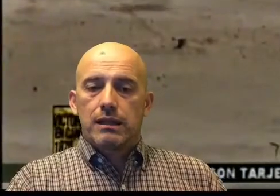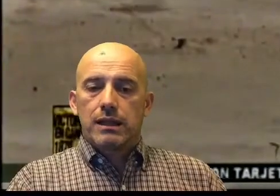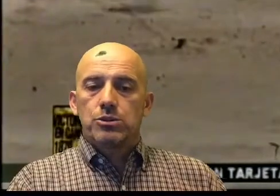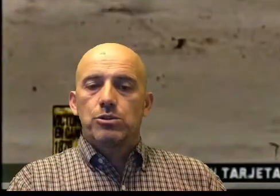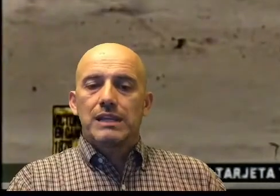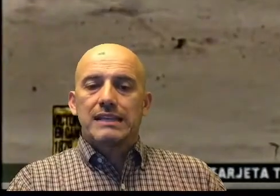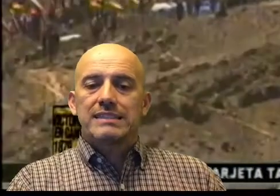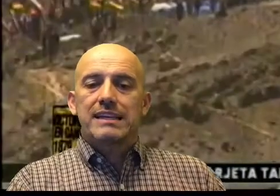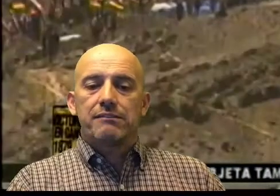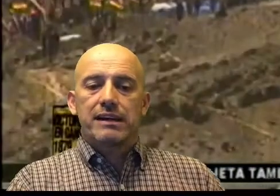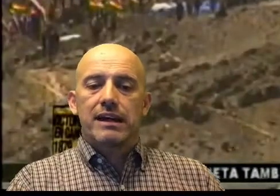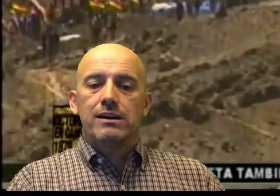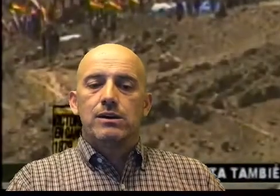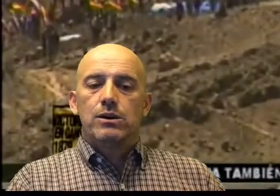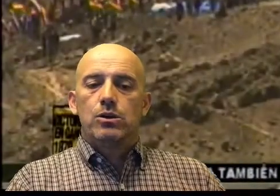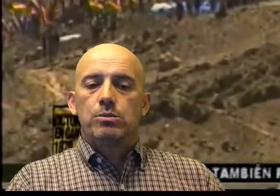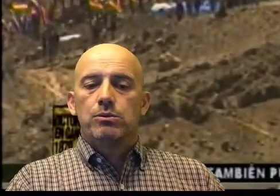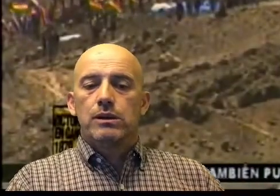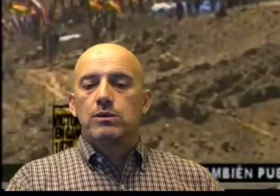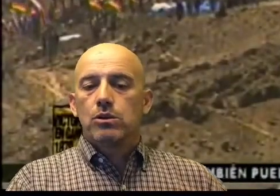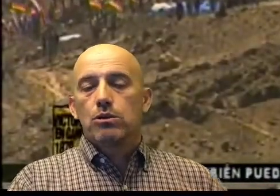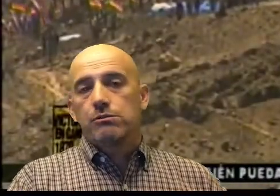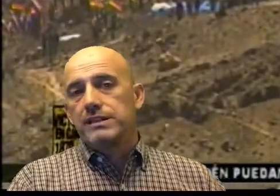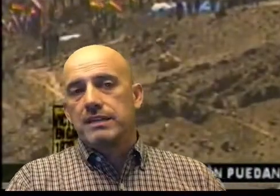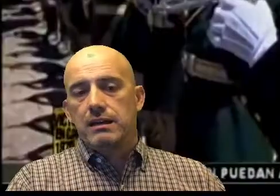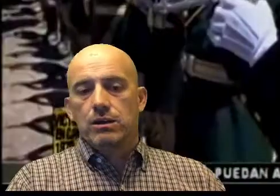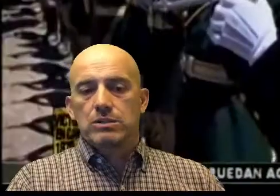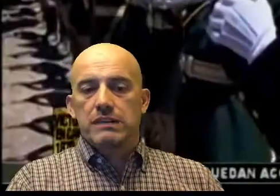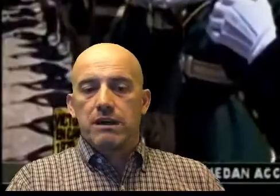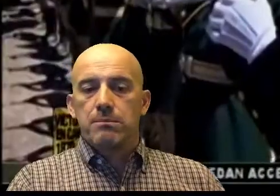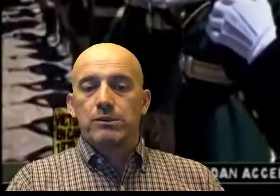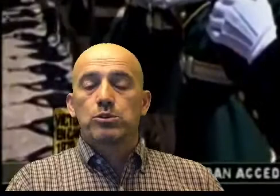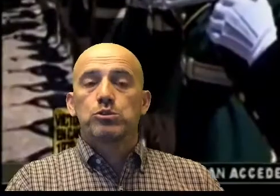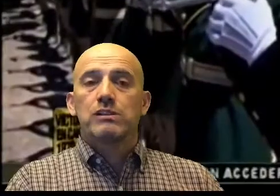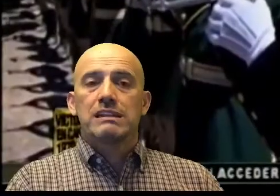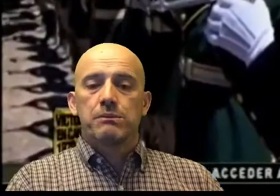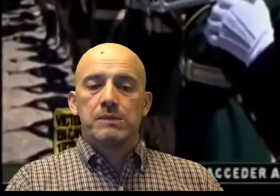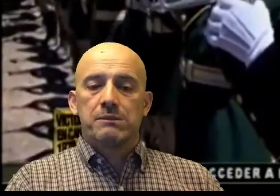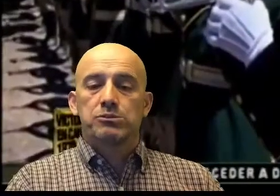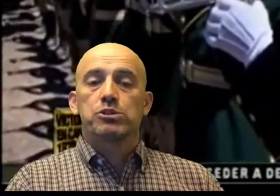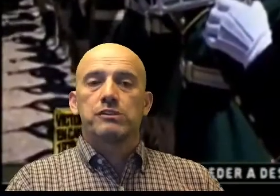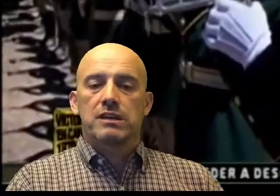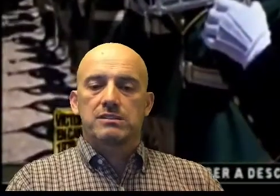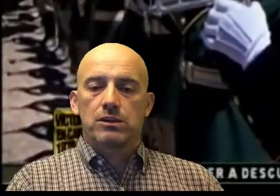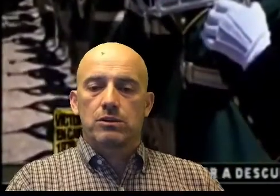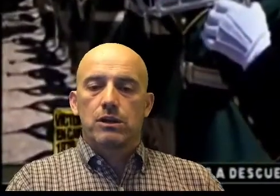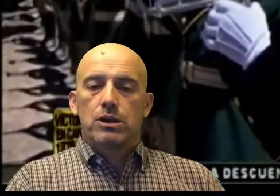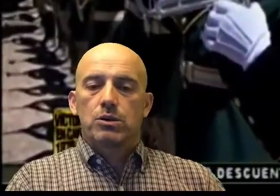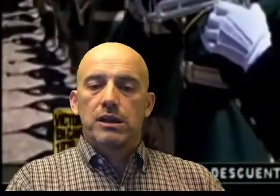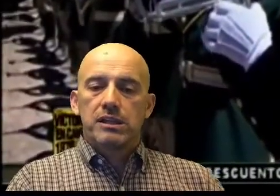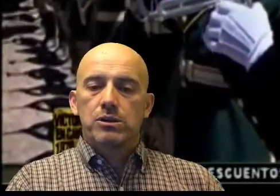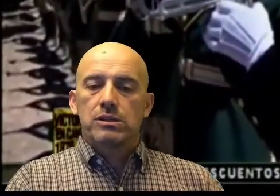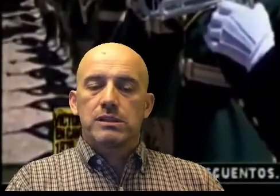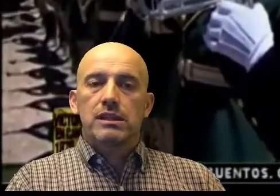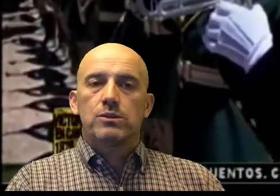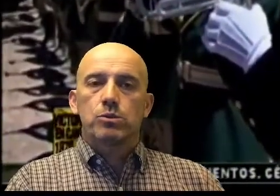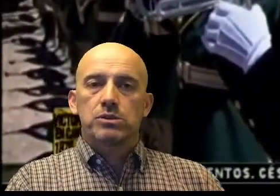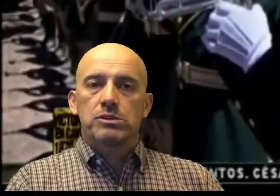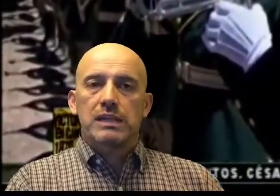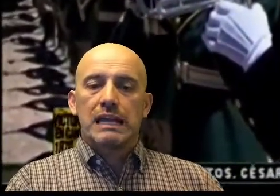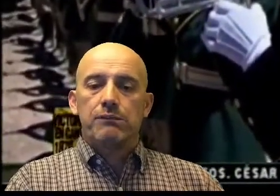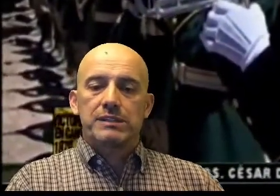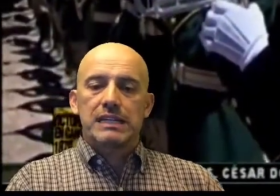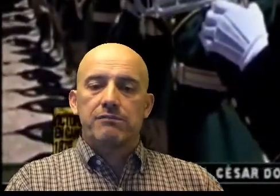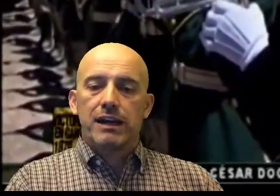guido de la cerda vega lo publicó la fecha en cochabamba en octubre de 1825 como les digo este